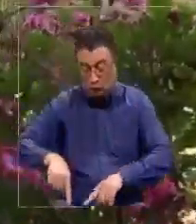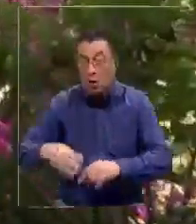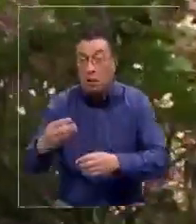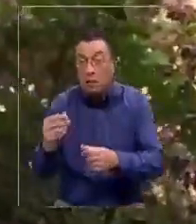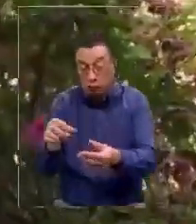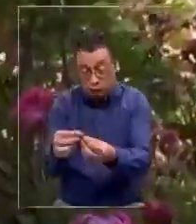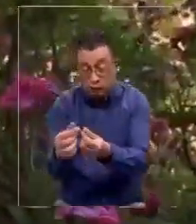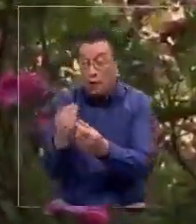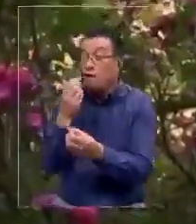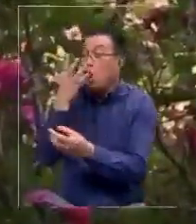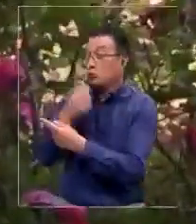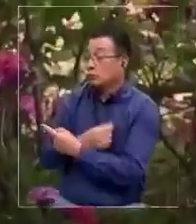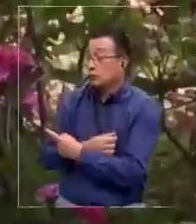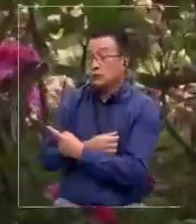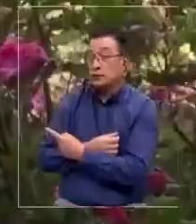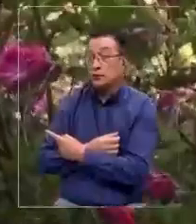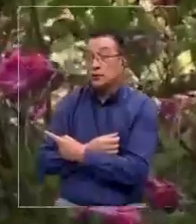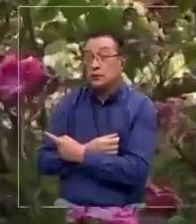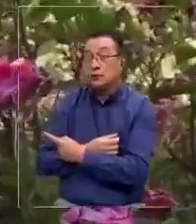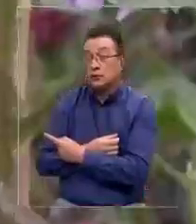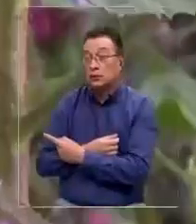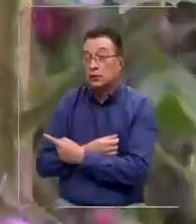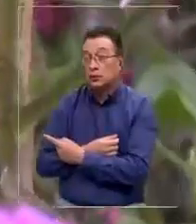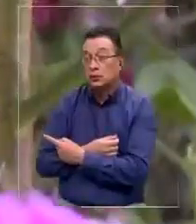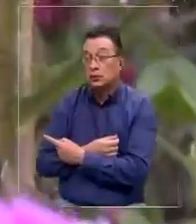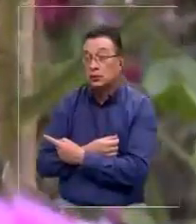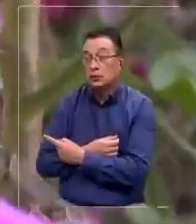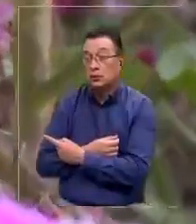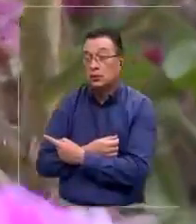plantas. Miren esta linda planta y pese a todo da flor.